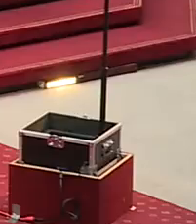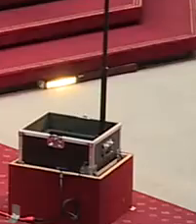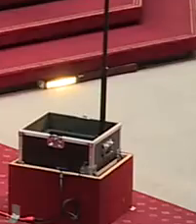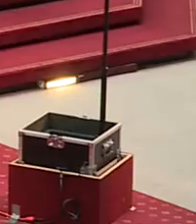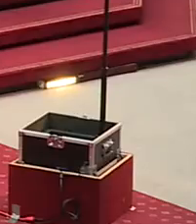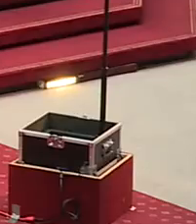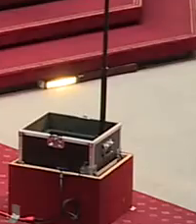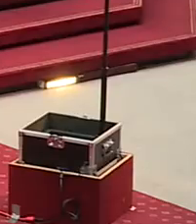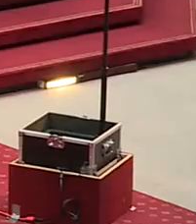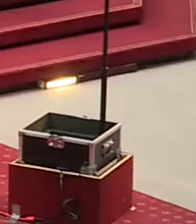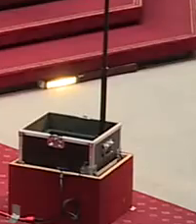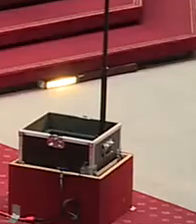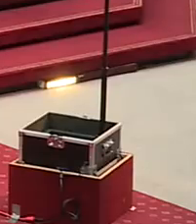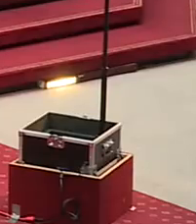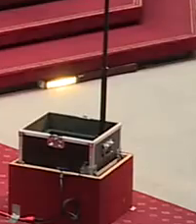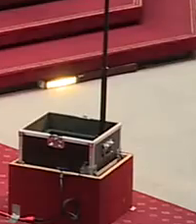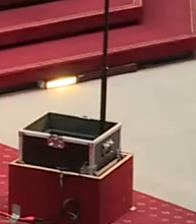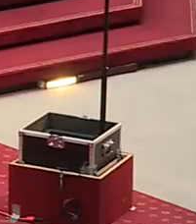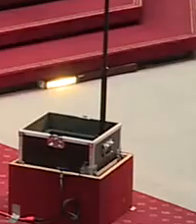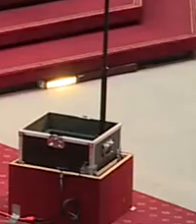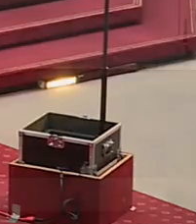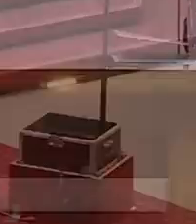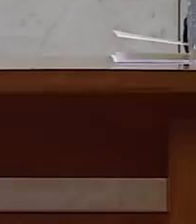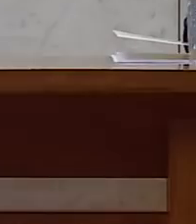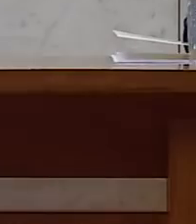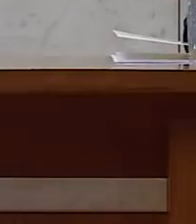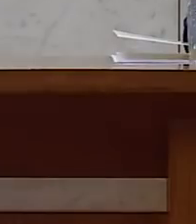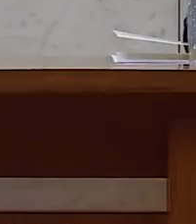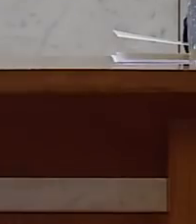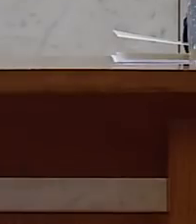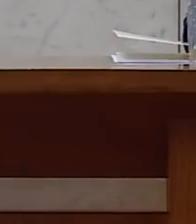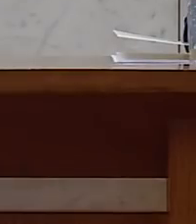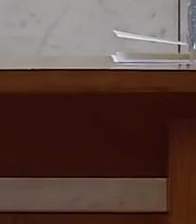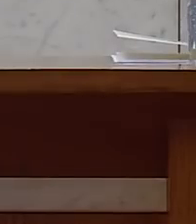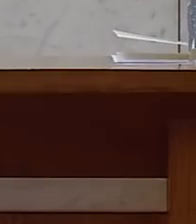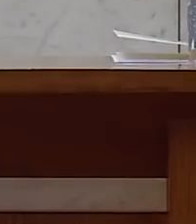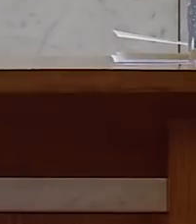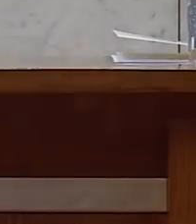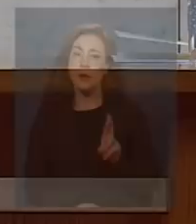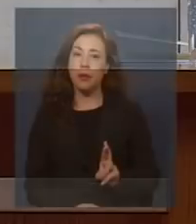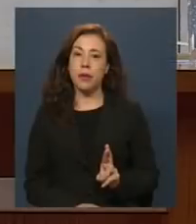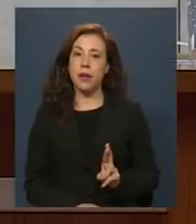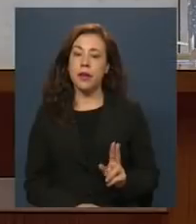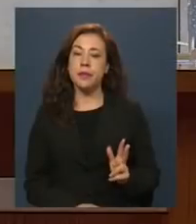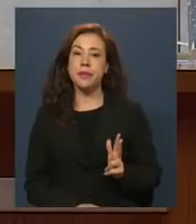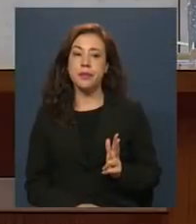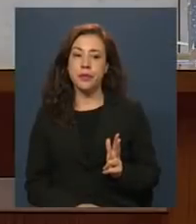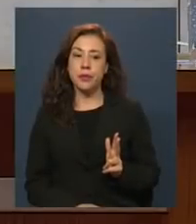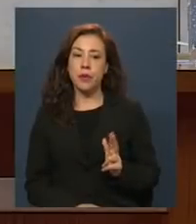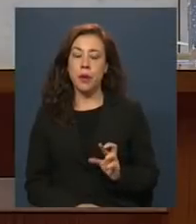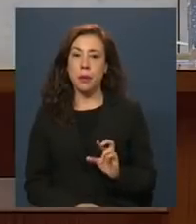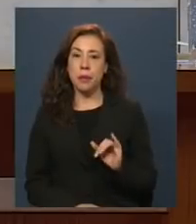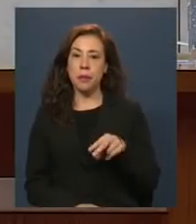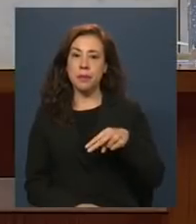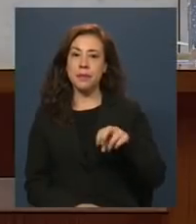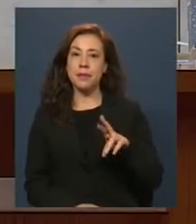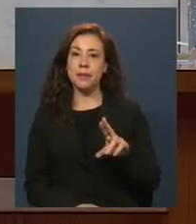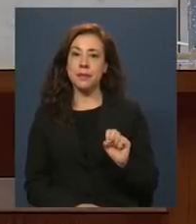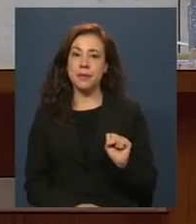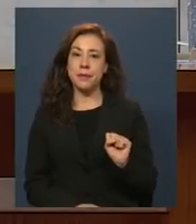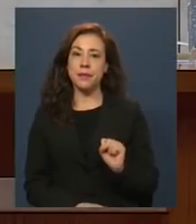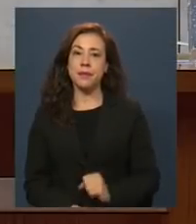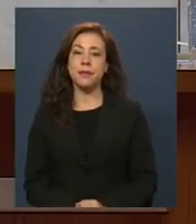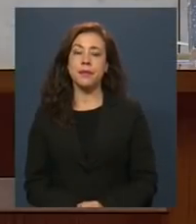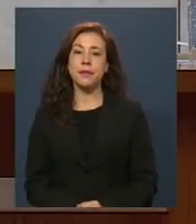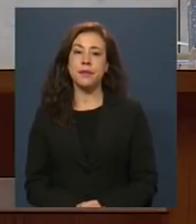Muy buenos días, excelentísimo señor presidente de la República, don Sebastián Piñera